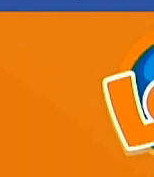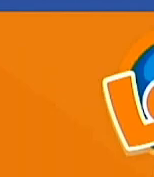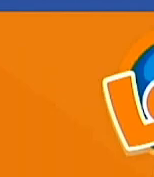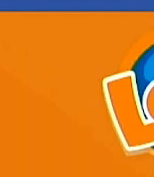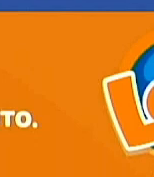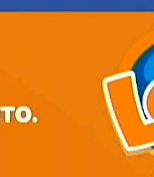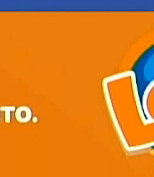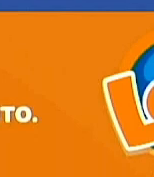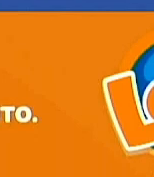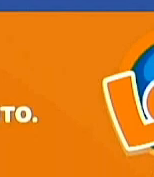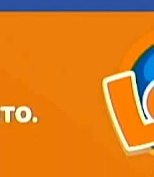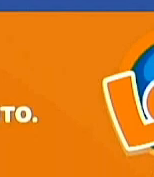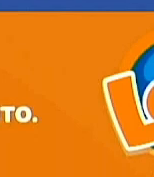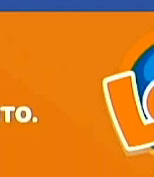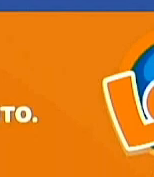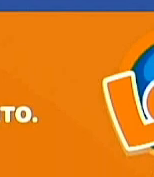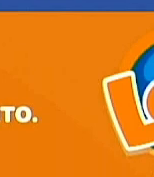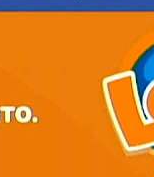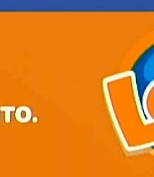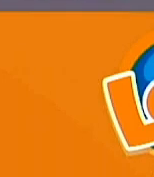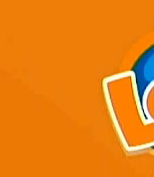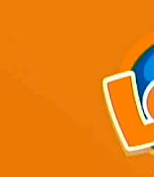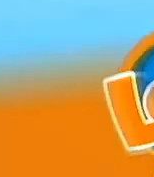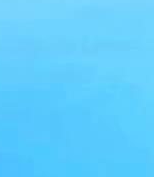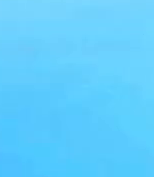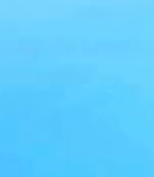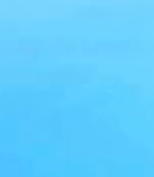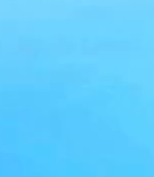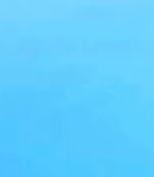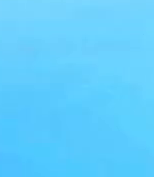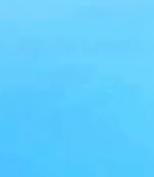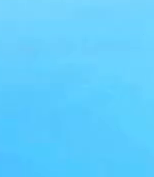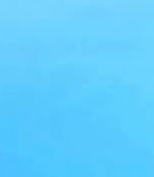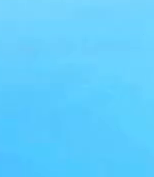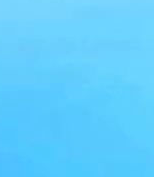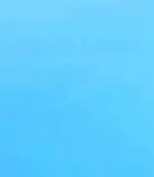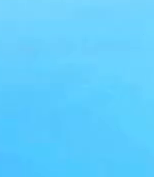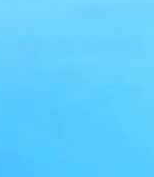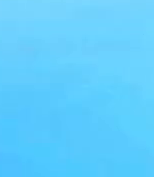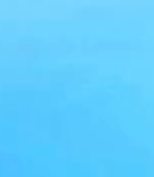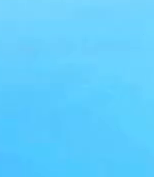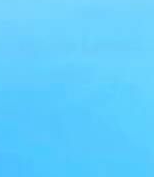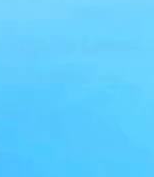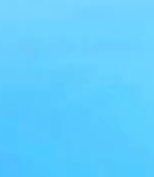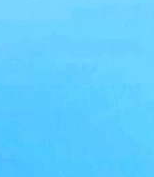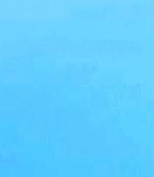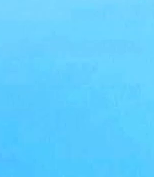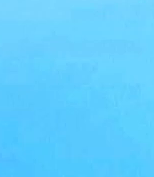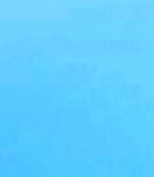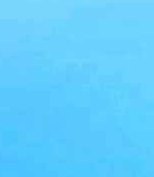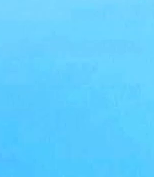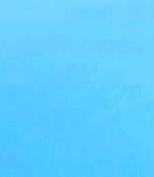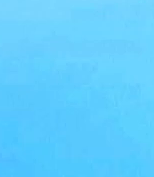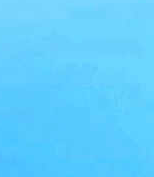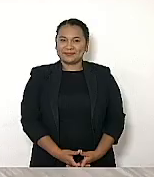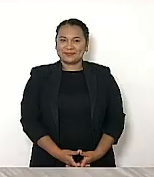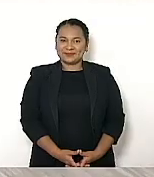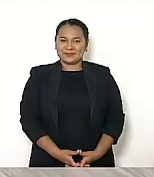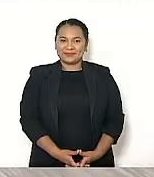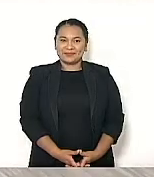Mucha suerte tendré. Bienvenidos al sorteo Loto. Loto, te cambia la vida.